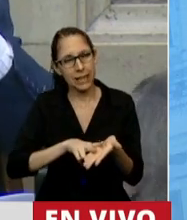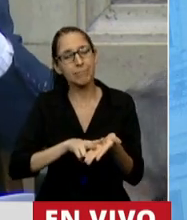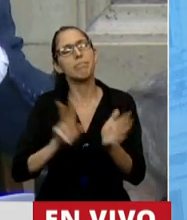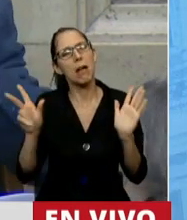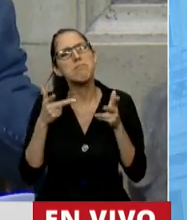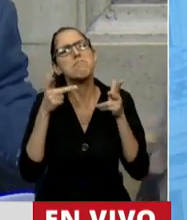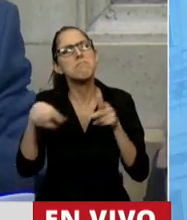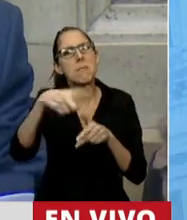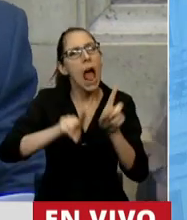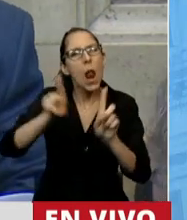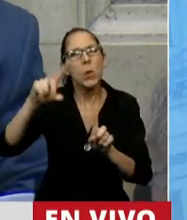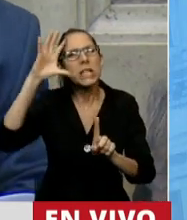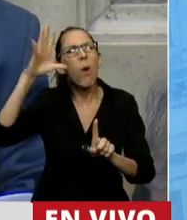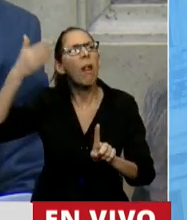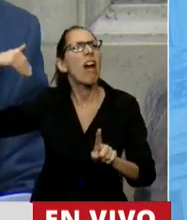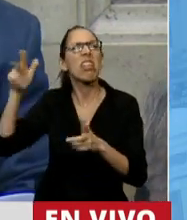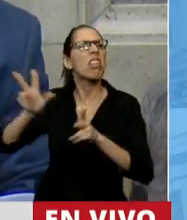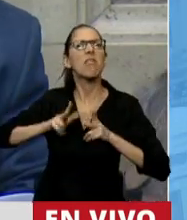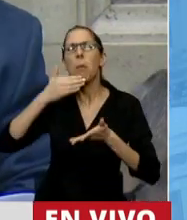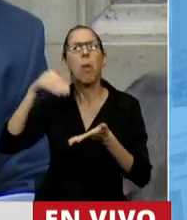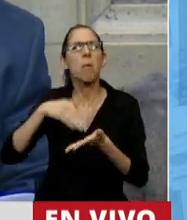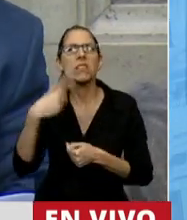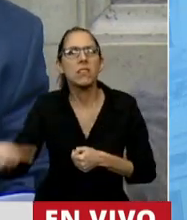Voy a hacerles acordar alguna.